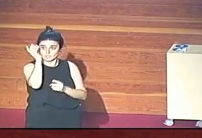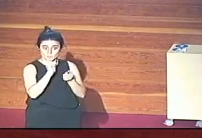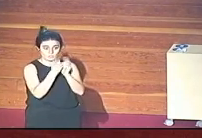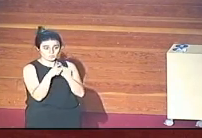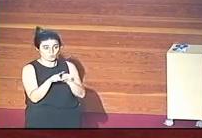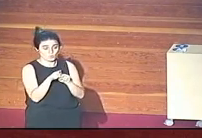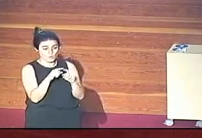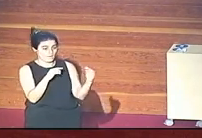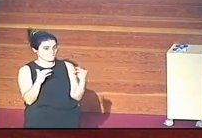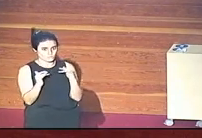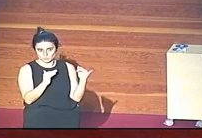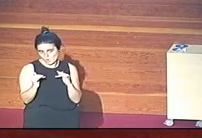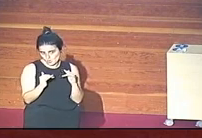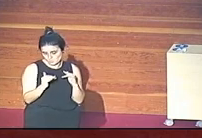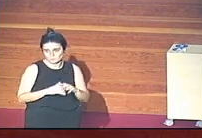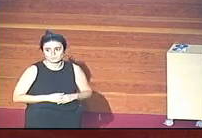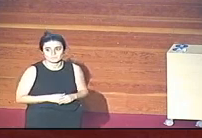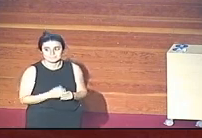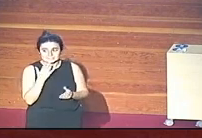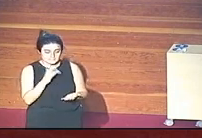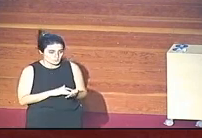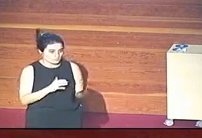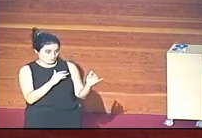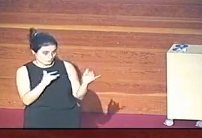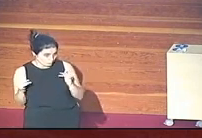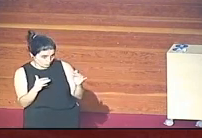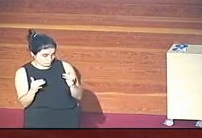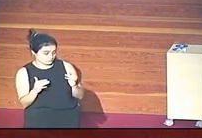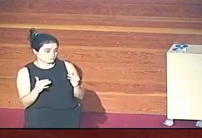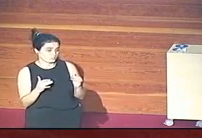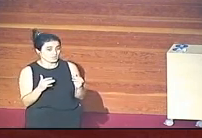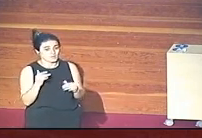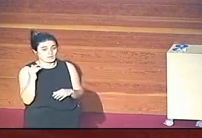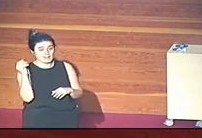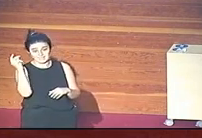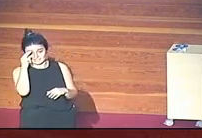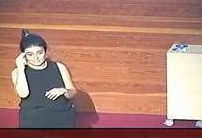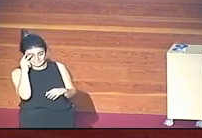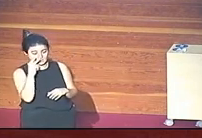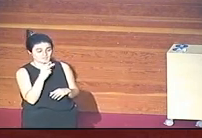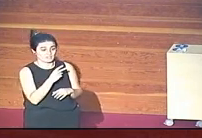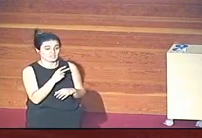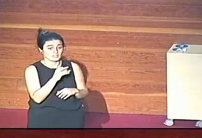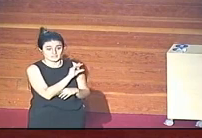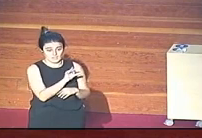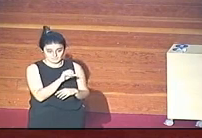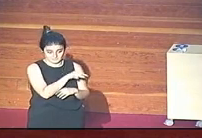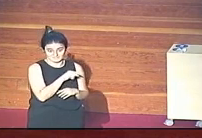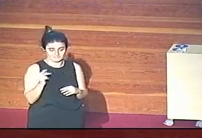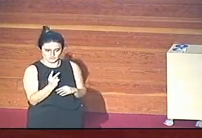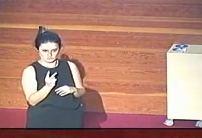de fútbol cuando hay un partido por ejemplo entre la real y el athletic de bilbao nos tenemos que plantear primero